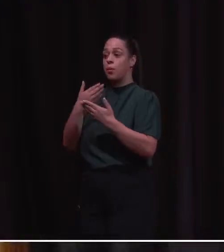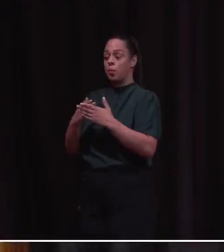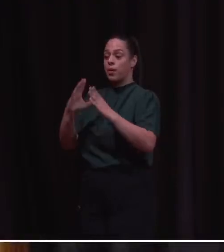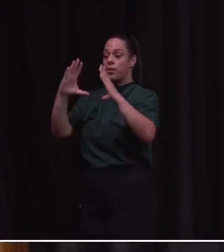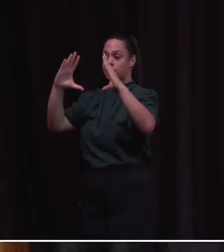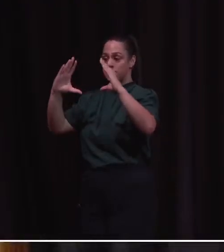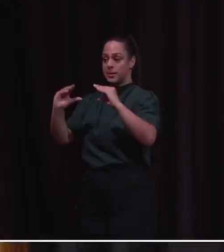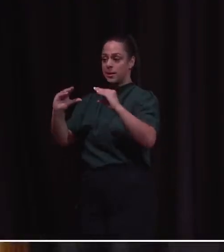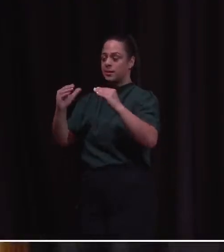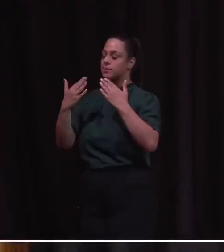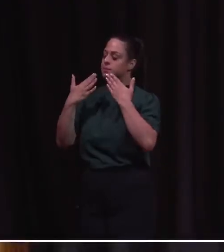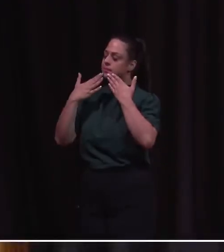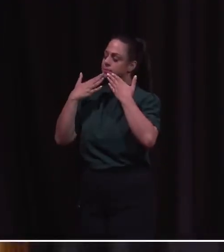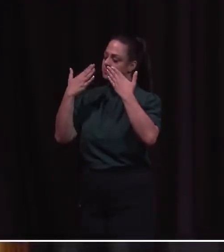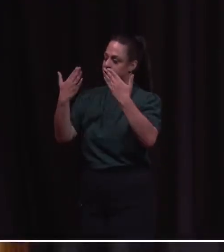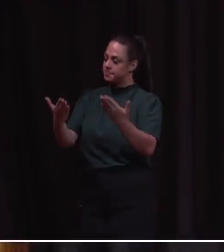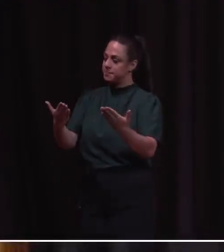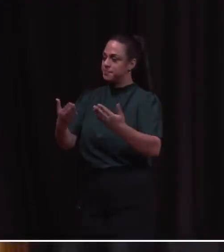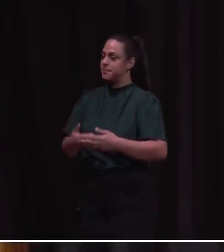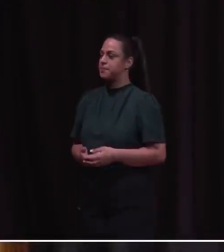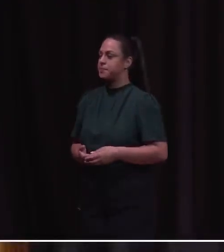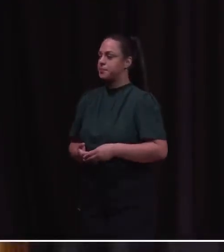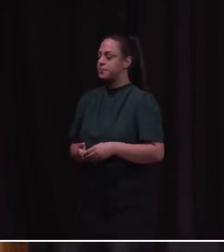tarde. Muchísimas gracias.